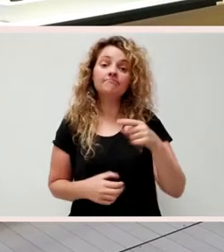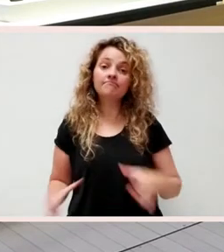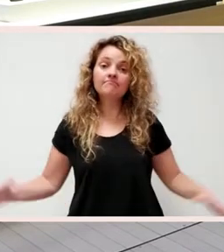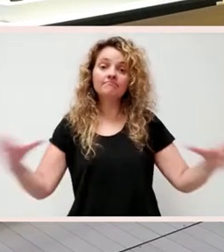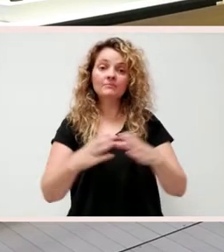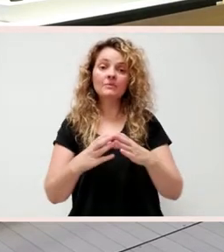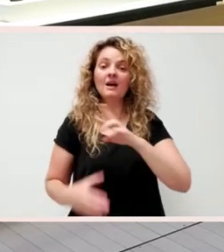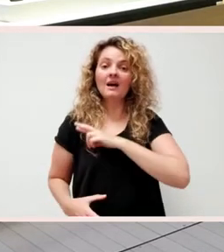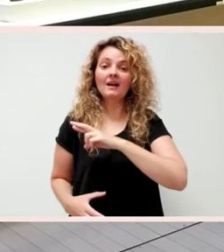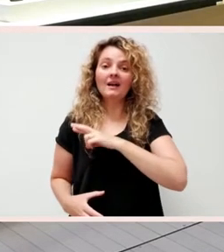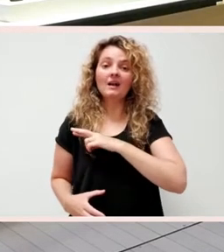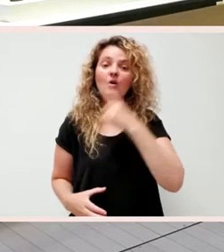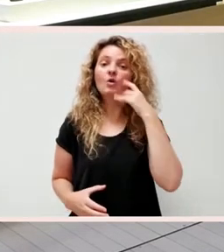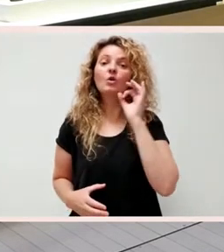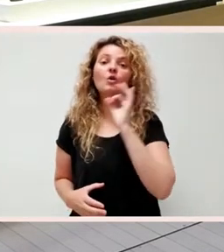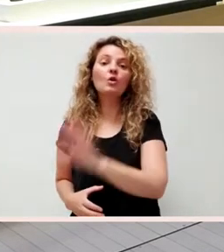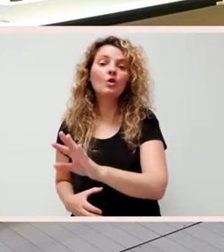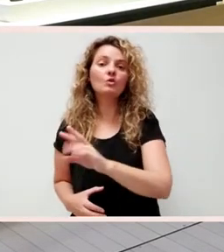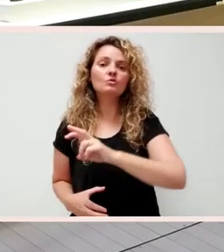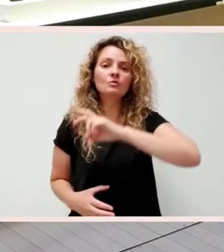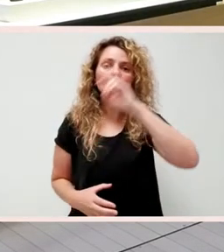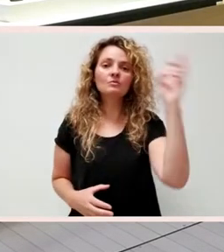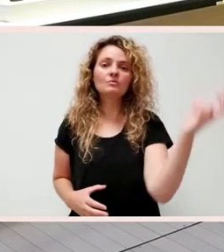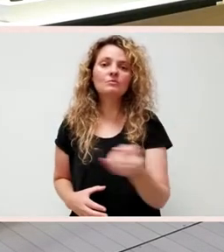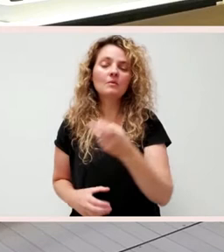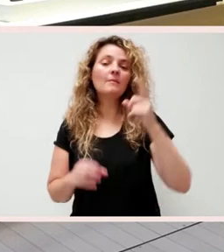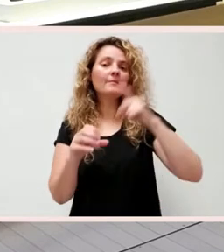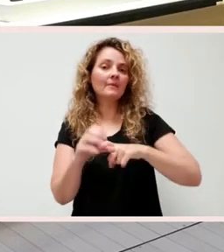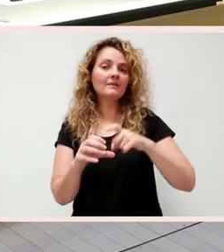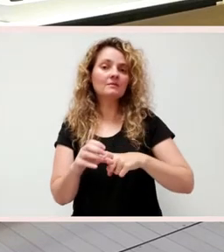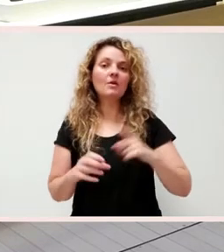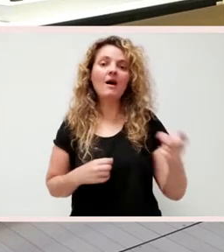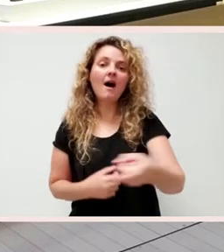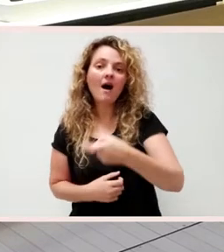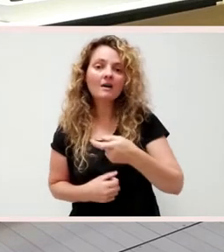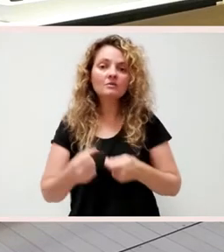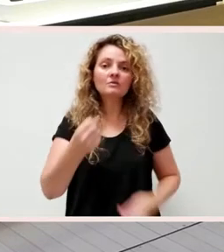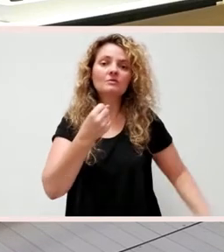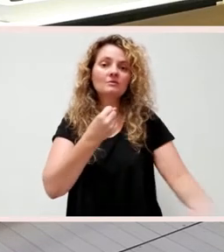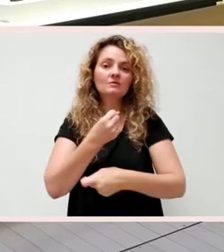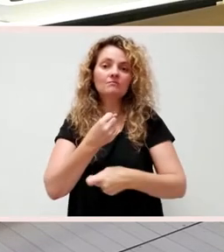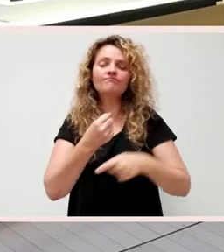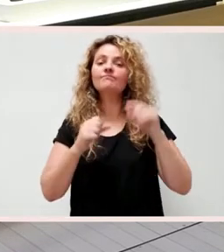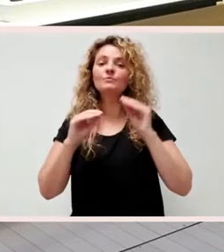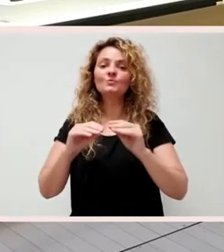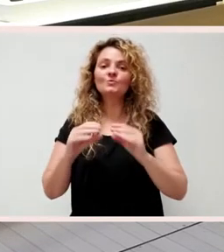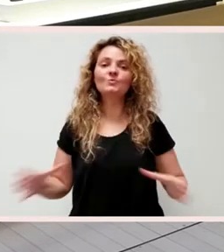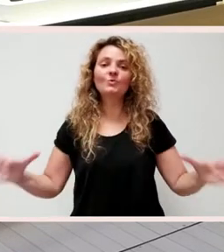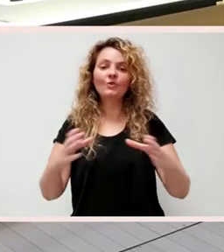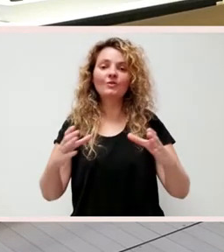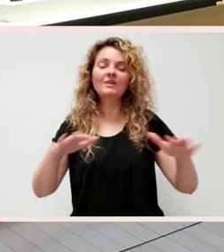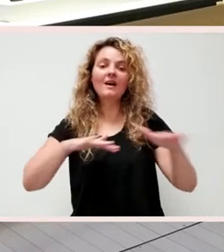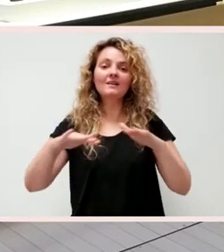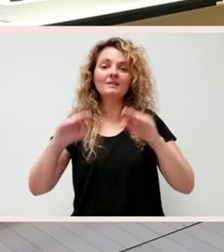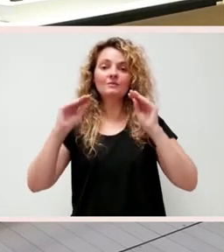participan destes rituais junto con ganchos ou asadores, outro tipo de pezas que formaban parte destas